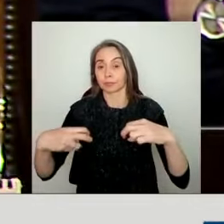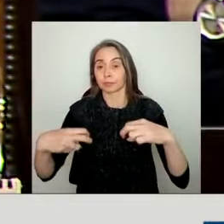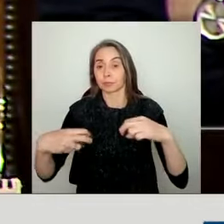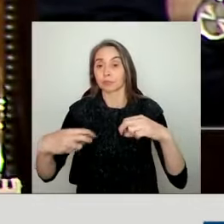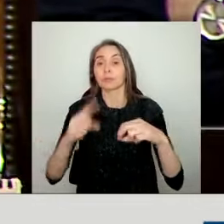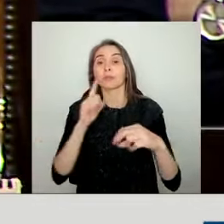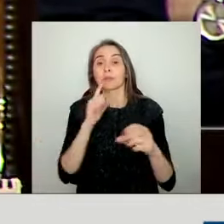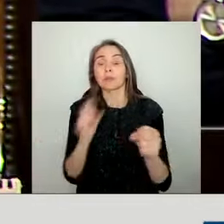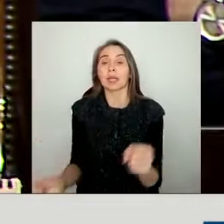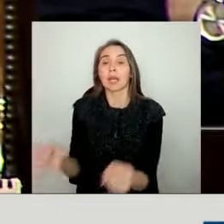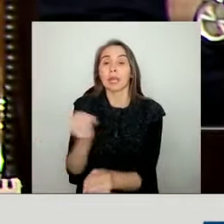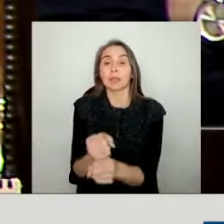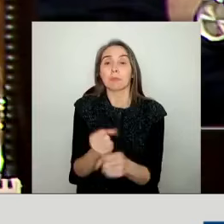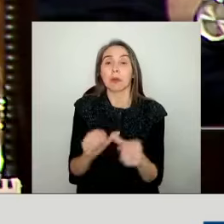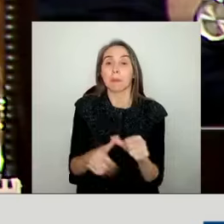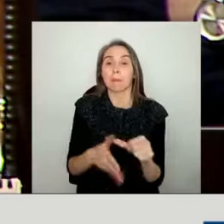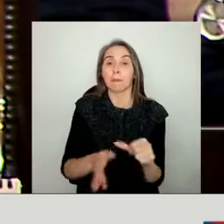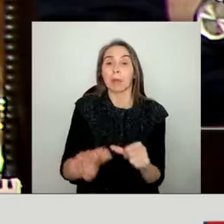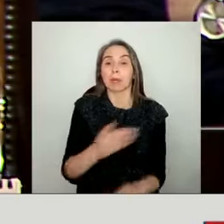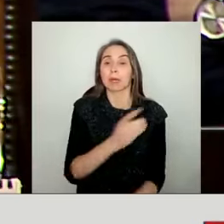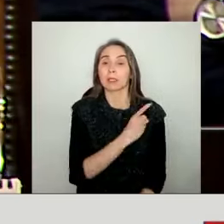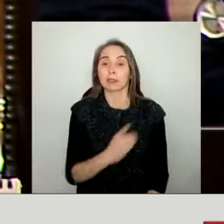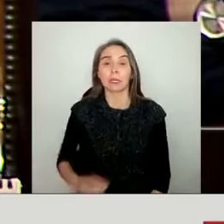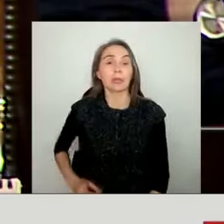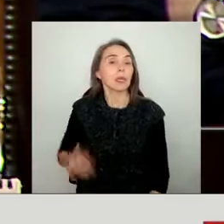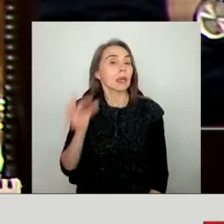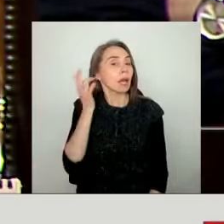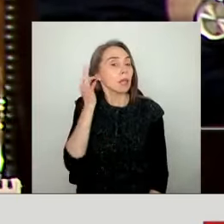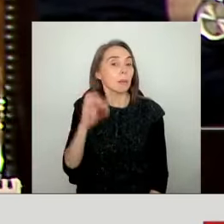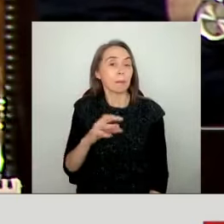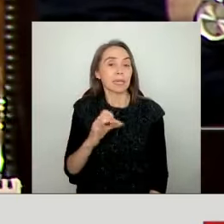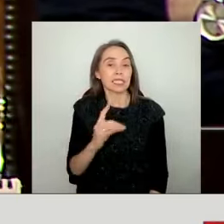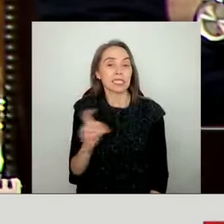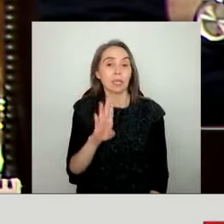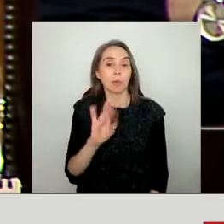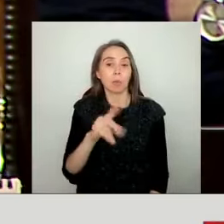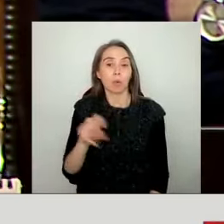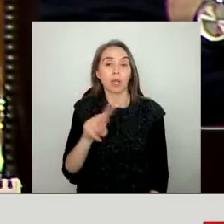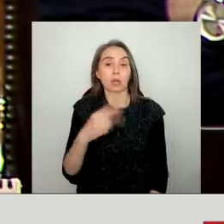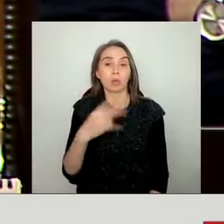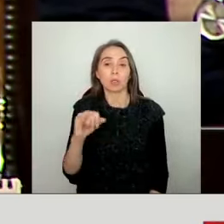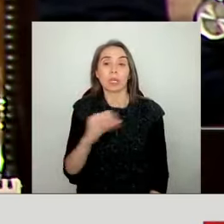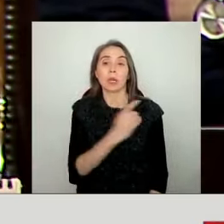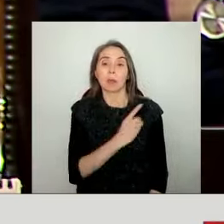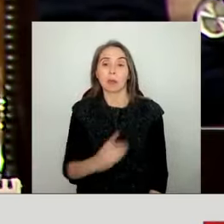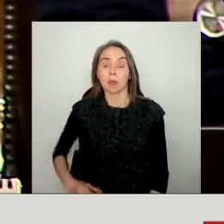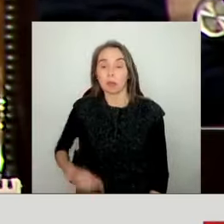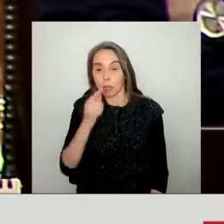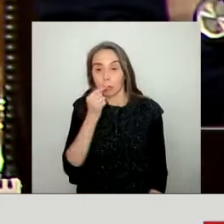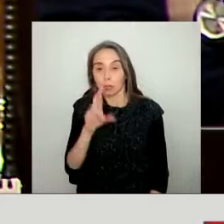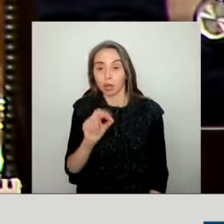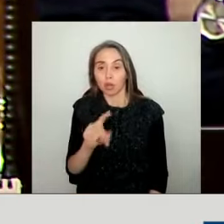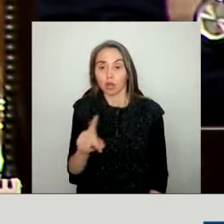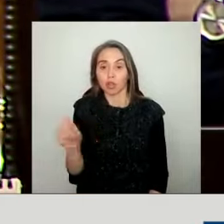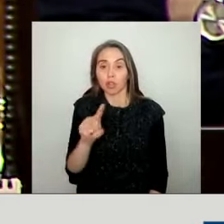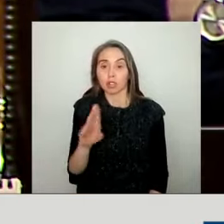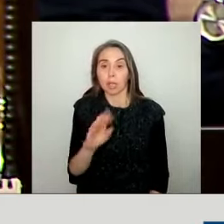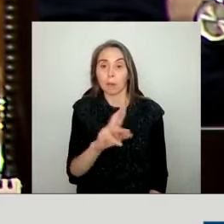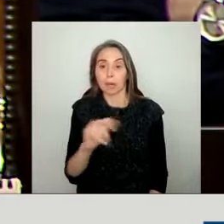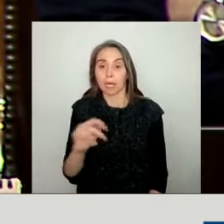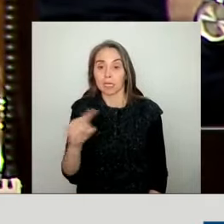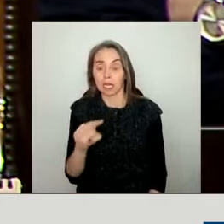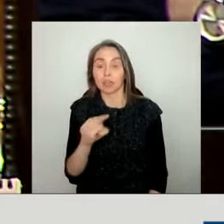permanente de la diputada Mercedes bulnes Núñez por el diputado Patricio rosas Barrientos en la